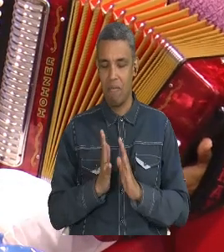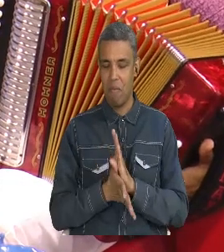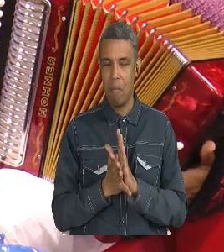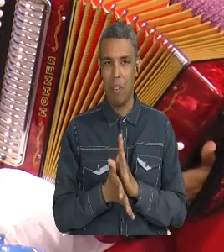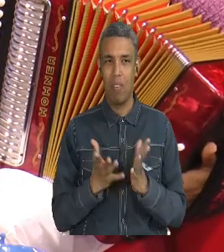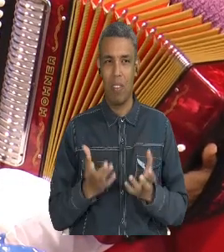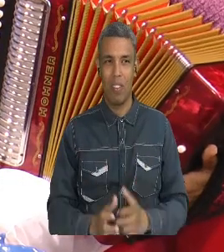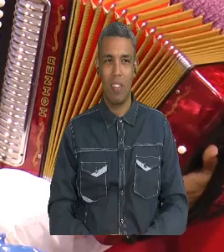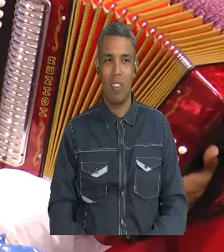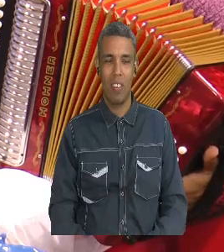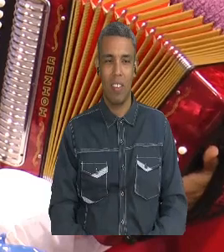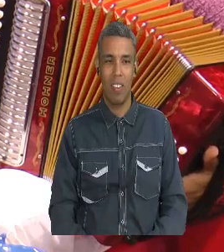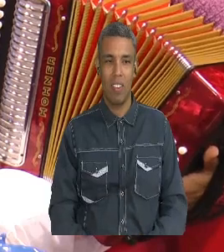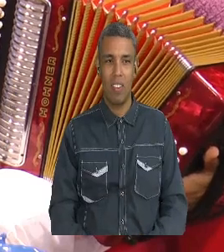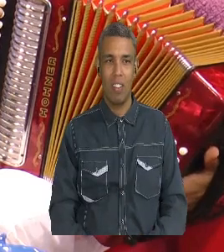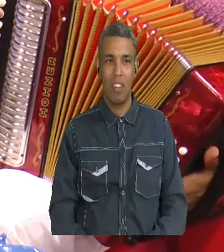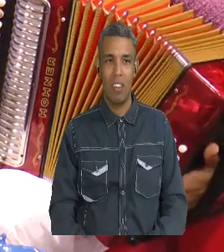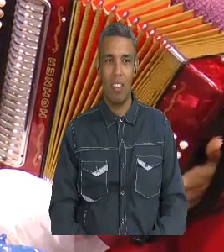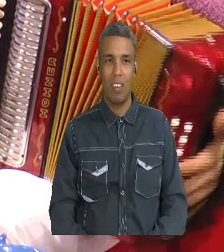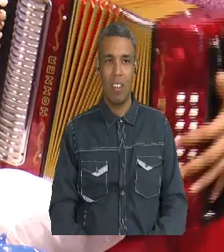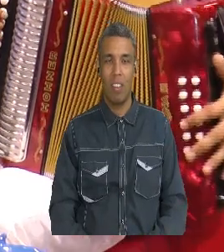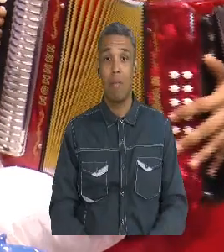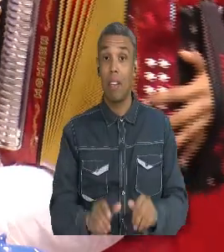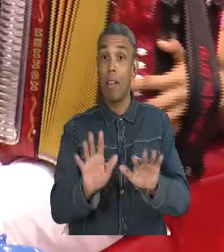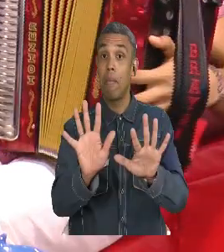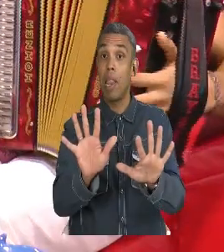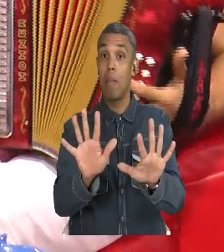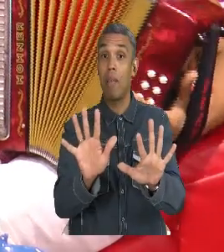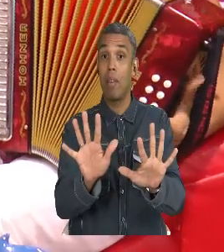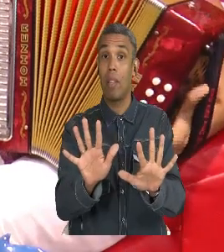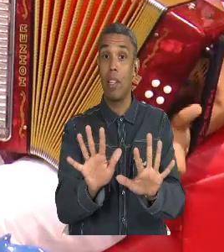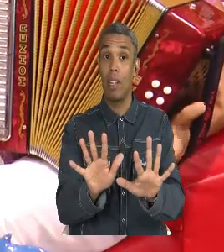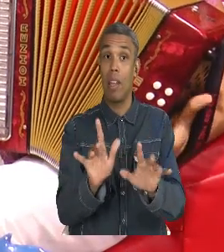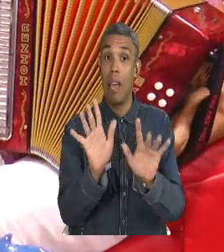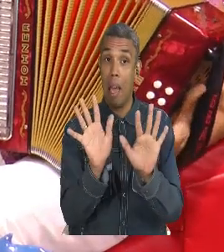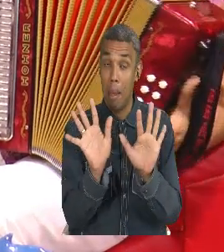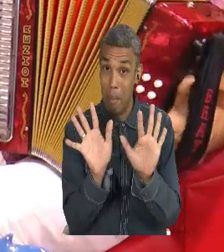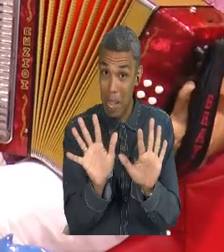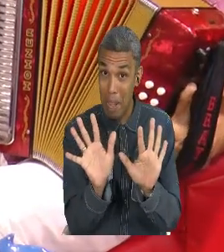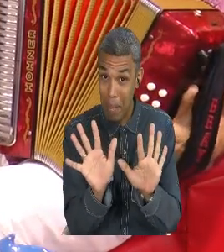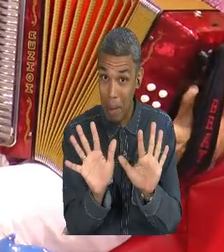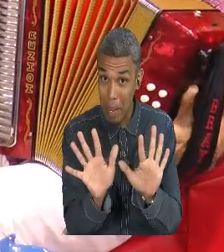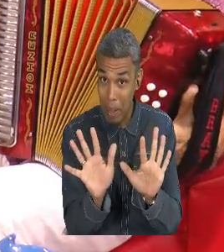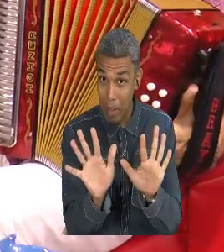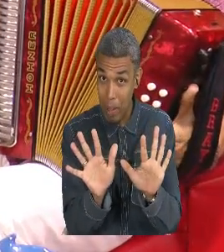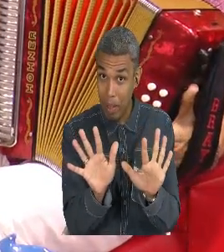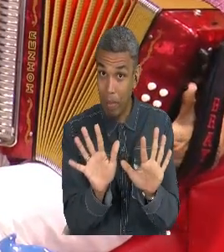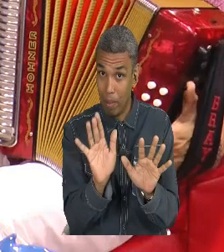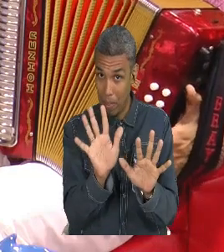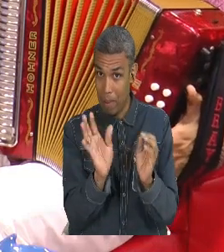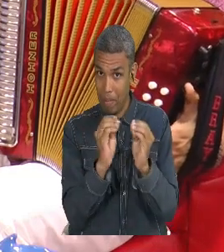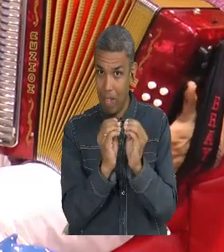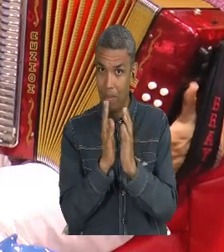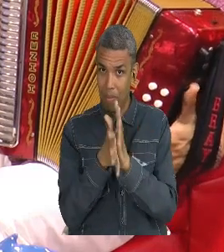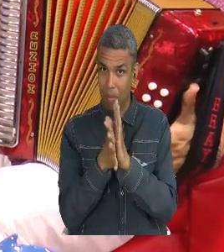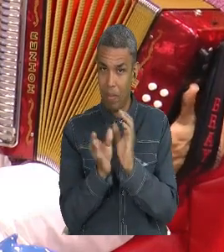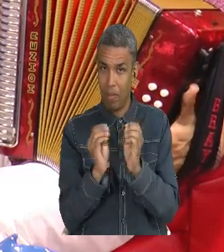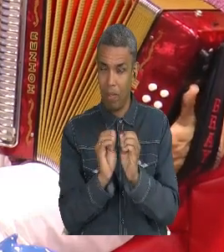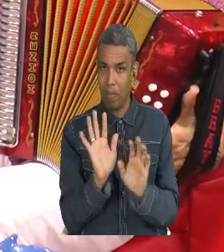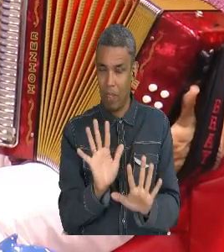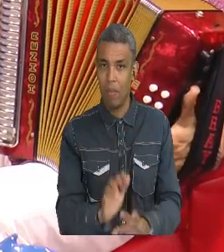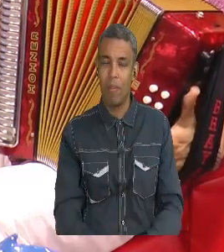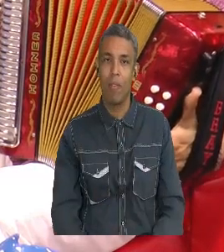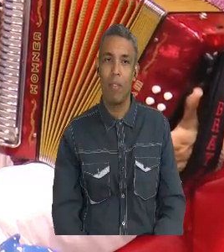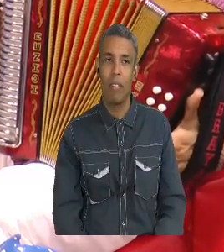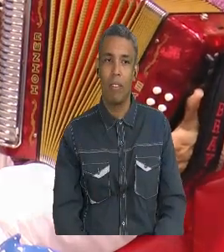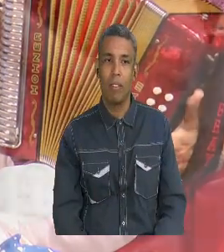Esto fue todo por hoy en nuestro programa, quédense ahí, en la entrevista con nuestros muchachos. Quédense ahí que ya venimos con el mejor contenido de